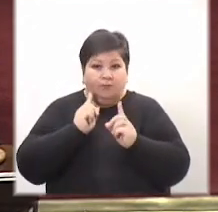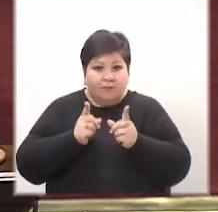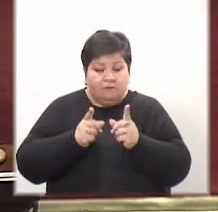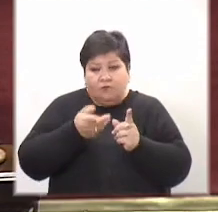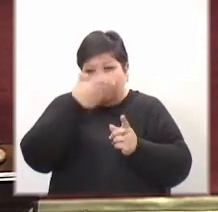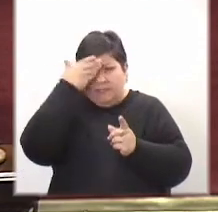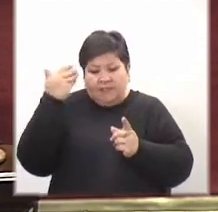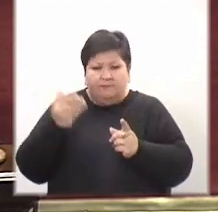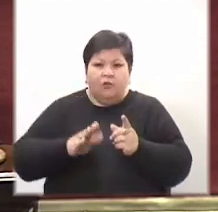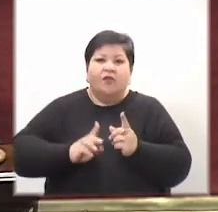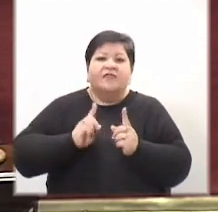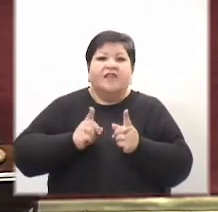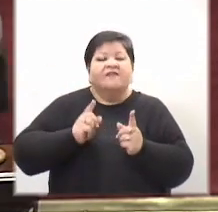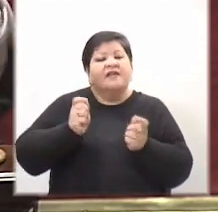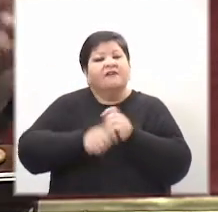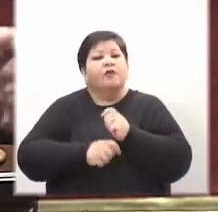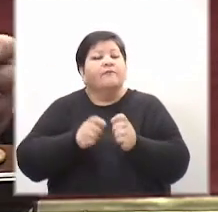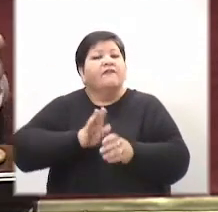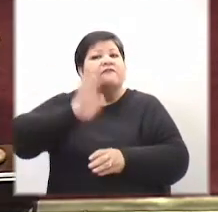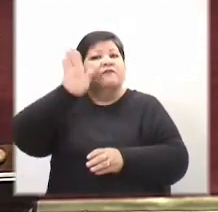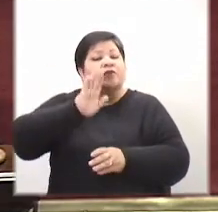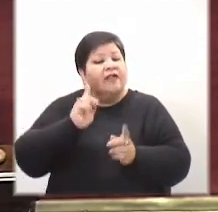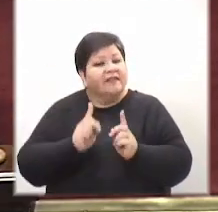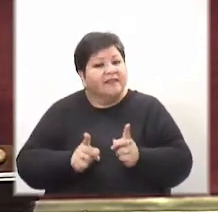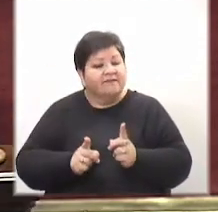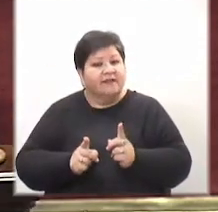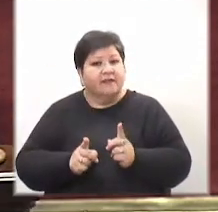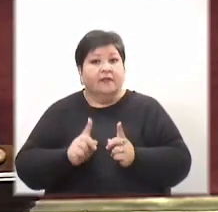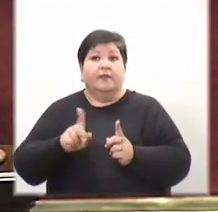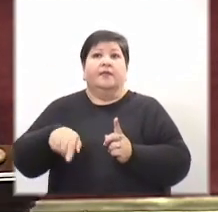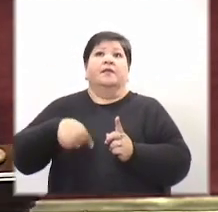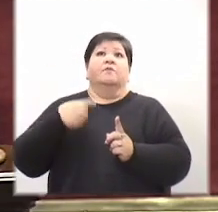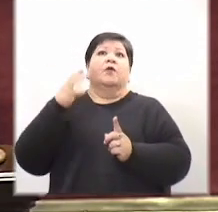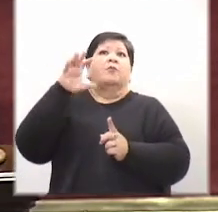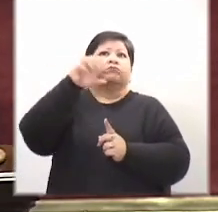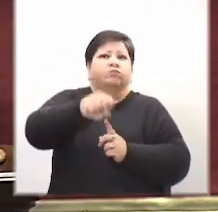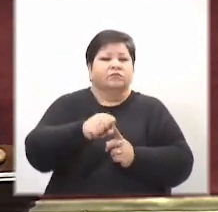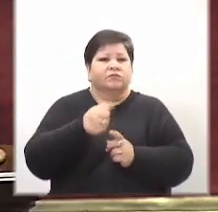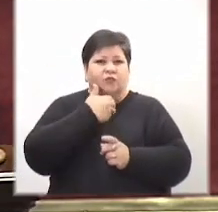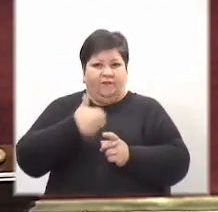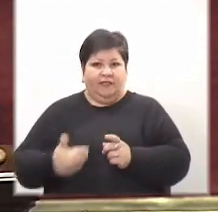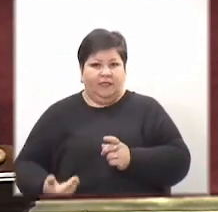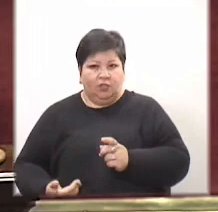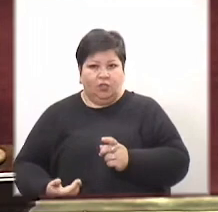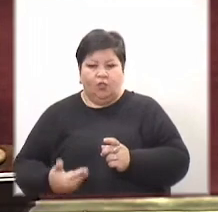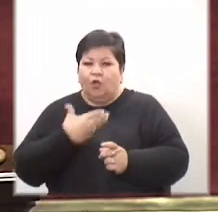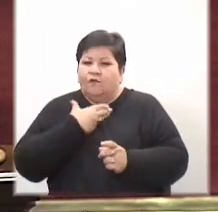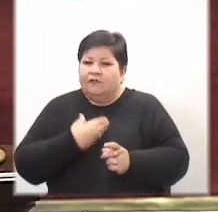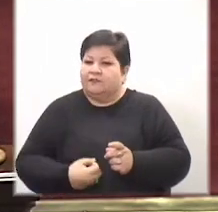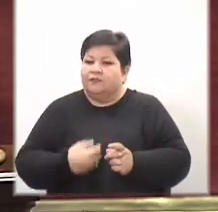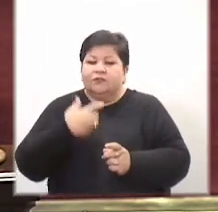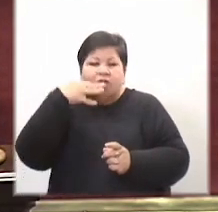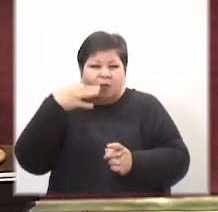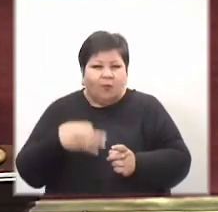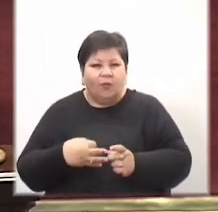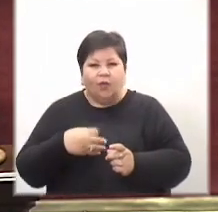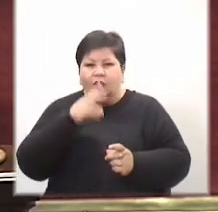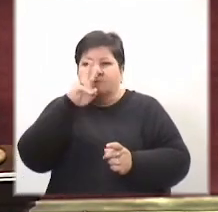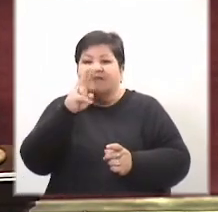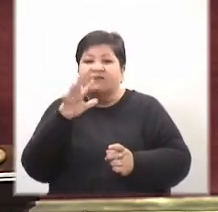reforma debería votarse y que luego llegarían al gobierno. Ellos están convencidos que serán gobierno